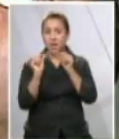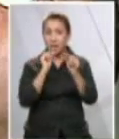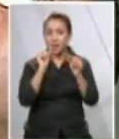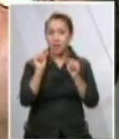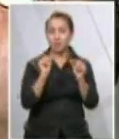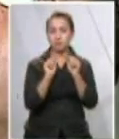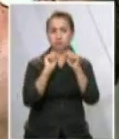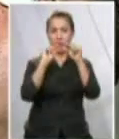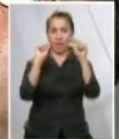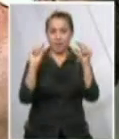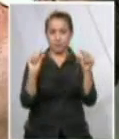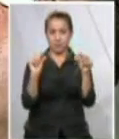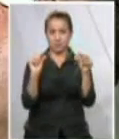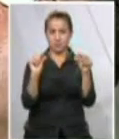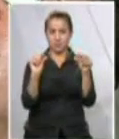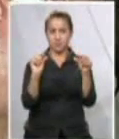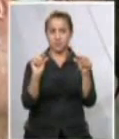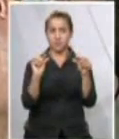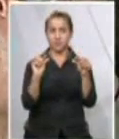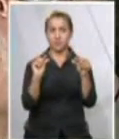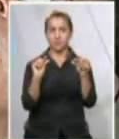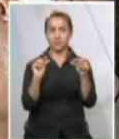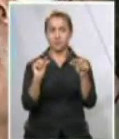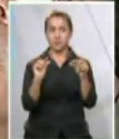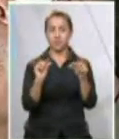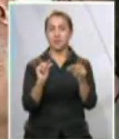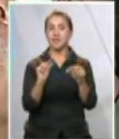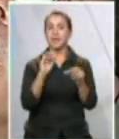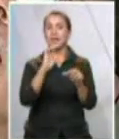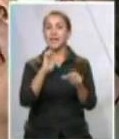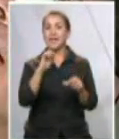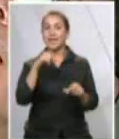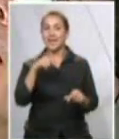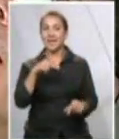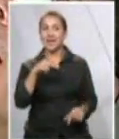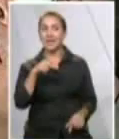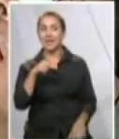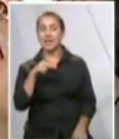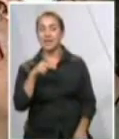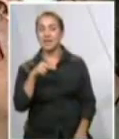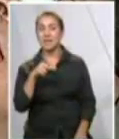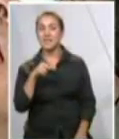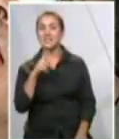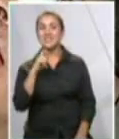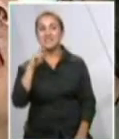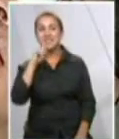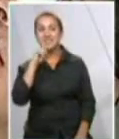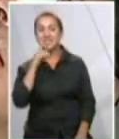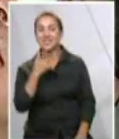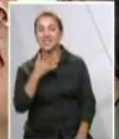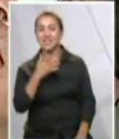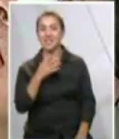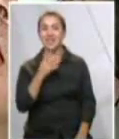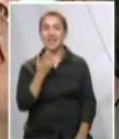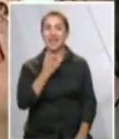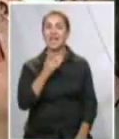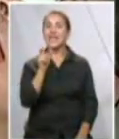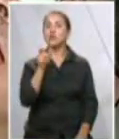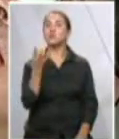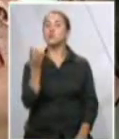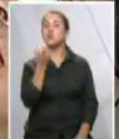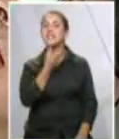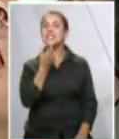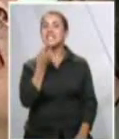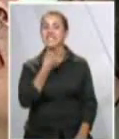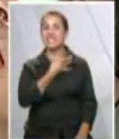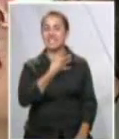palabra. E, I, el chi, ¿qué consonante? El chiste, ¿eh? El chiste. El chiste de